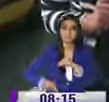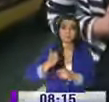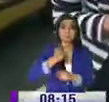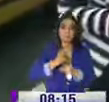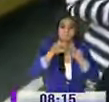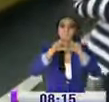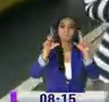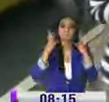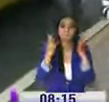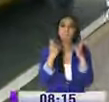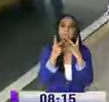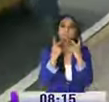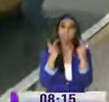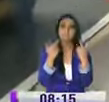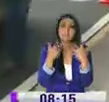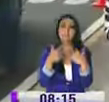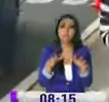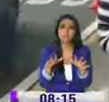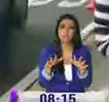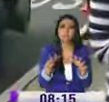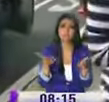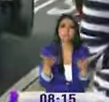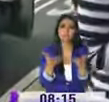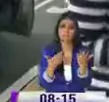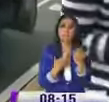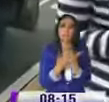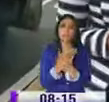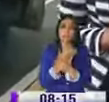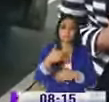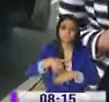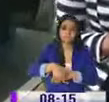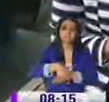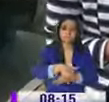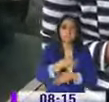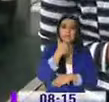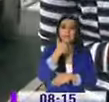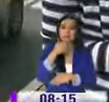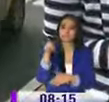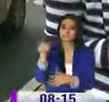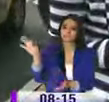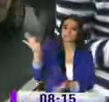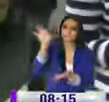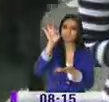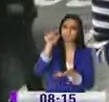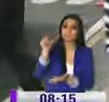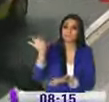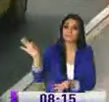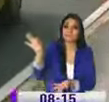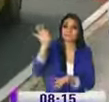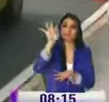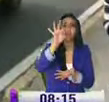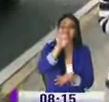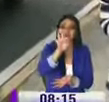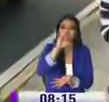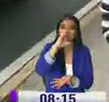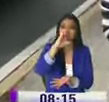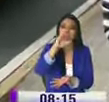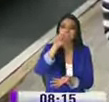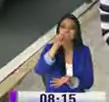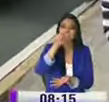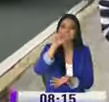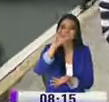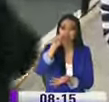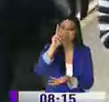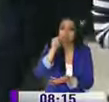de obras públicas se está realizando la colocación de nueva señalética vamos a hablar con cristian zaragozí quien es el representante para que nos cuente son dos